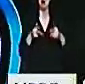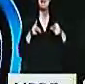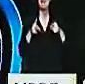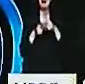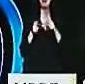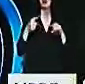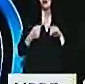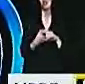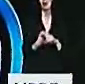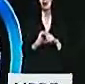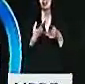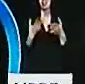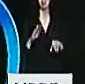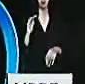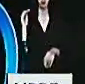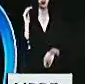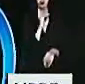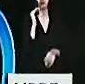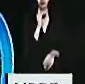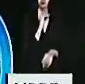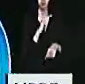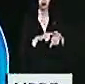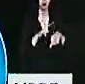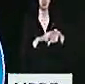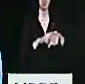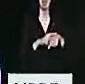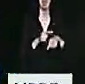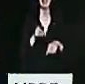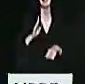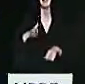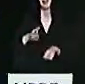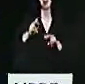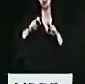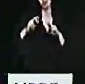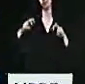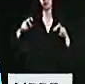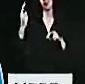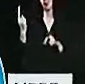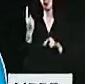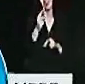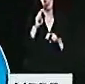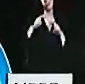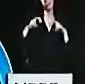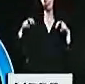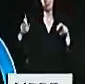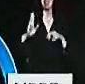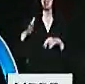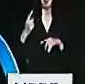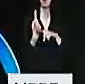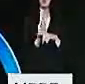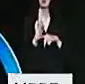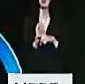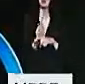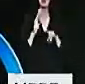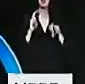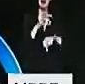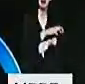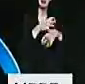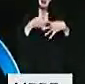ir a una pausa, ¿les parece? Porque ya se nos fue volando este segundo bloque. Seguimos junto a Alan, a Carolina, May y a Natacha conversando